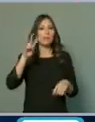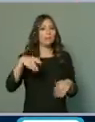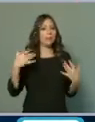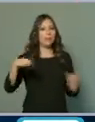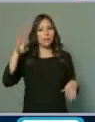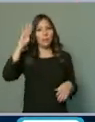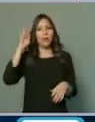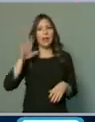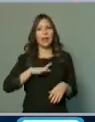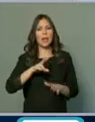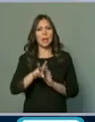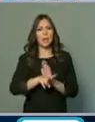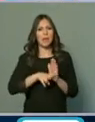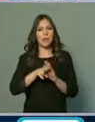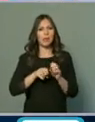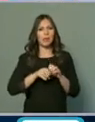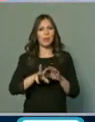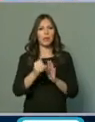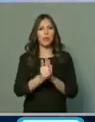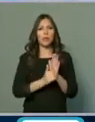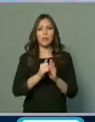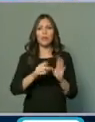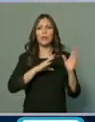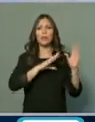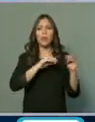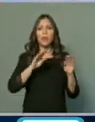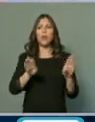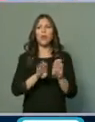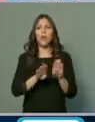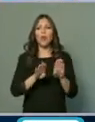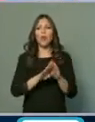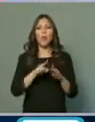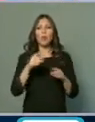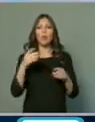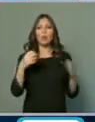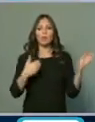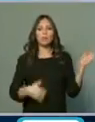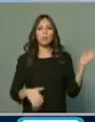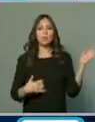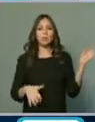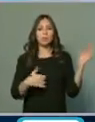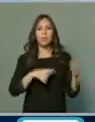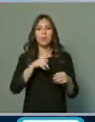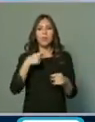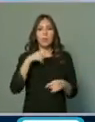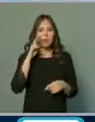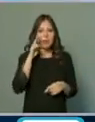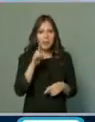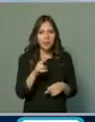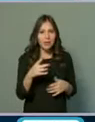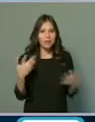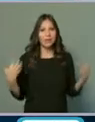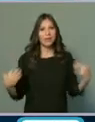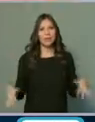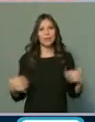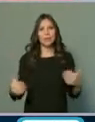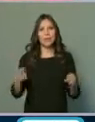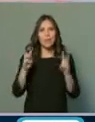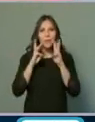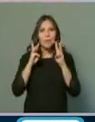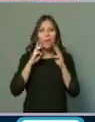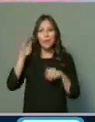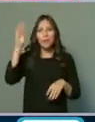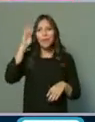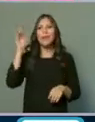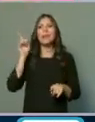tienen videos en YouTube donde enseñan a sus fans a tocar sus canciones. Ok. Y una las ve y dice, Dios mío, o sea, ¿quién te enseñó